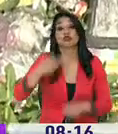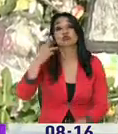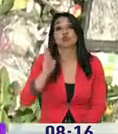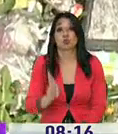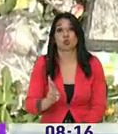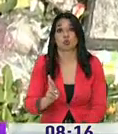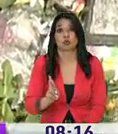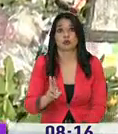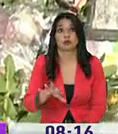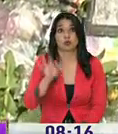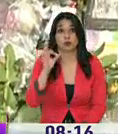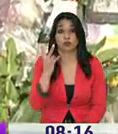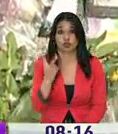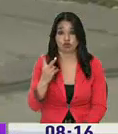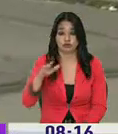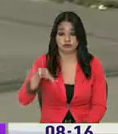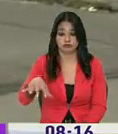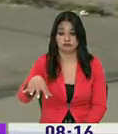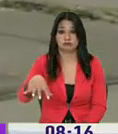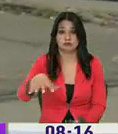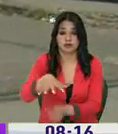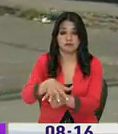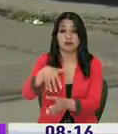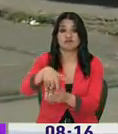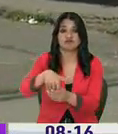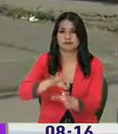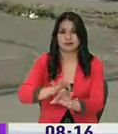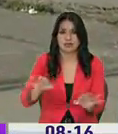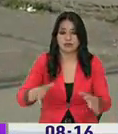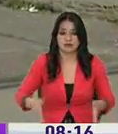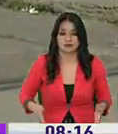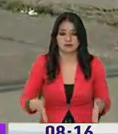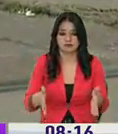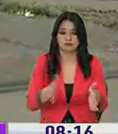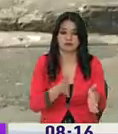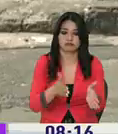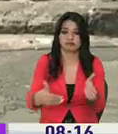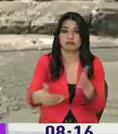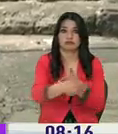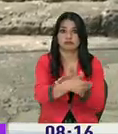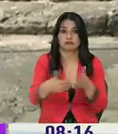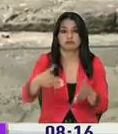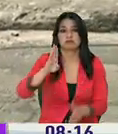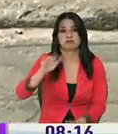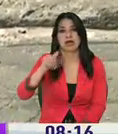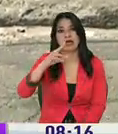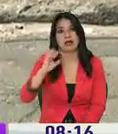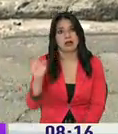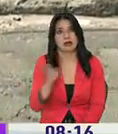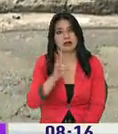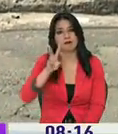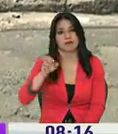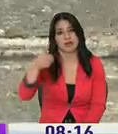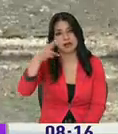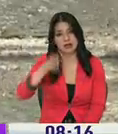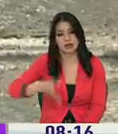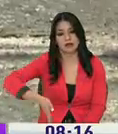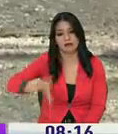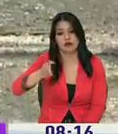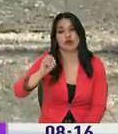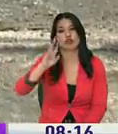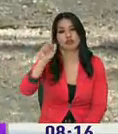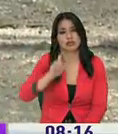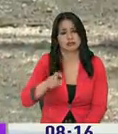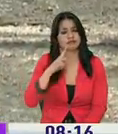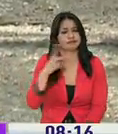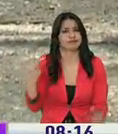con dos sumideros sin su rejilla como están ubicados en plena esquina de la calle diego de vaca de la vega y teniente hugo ortiz representa un